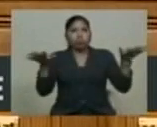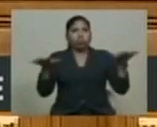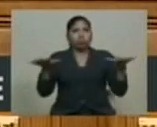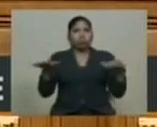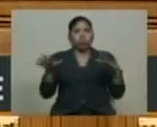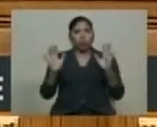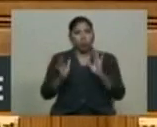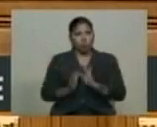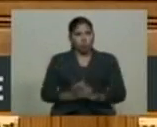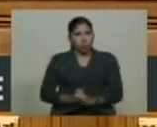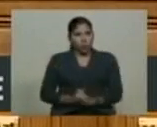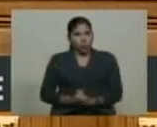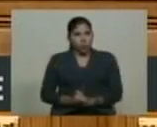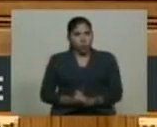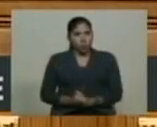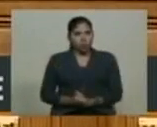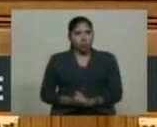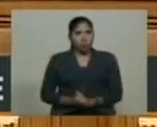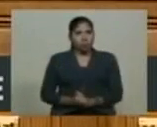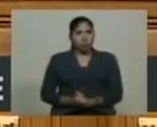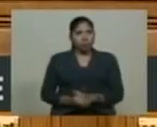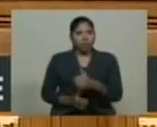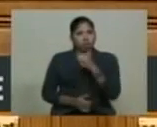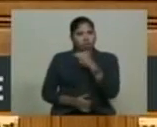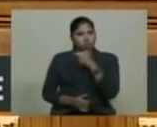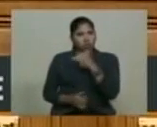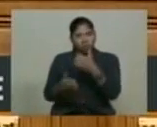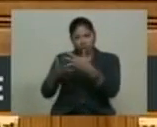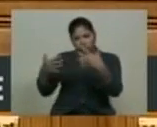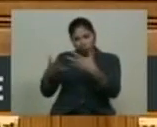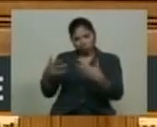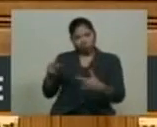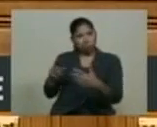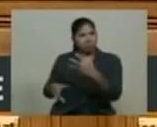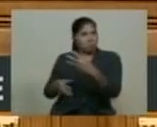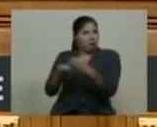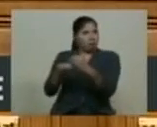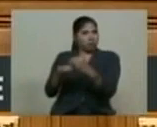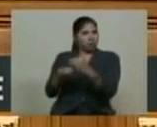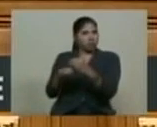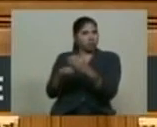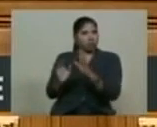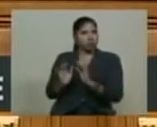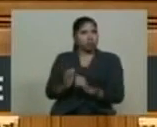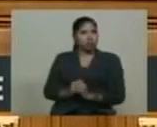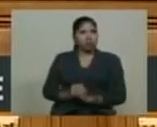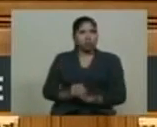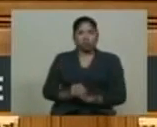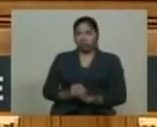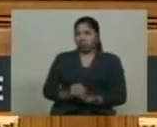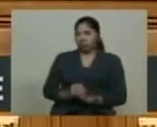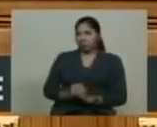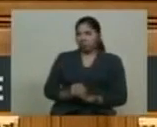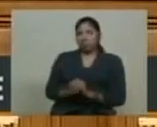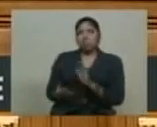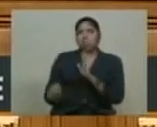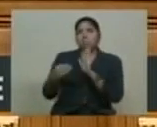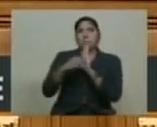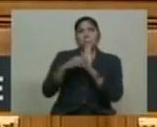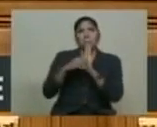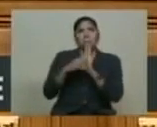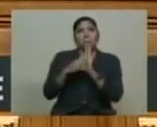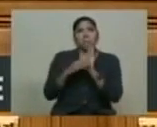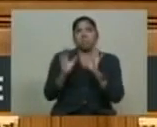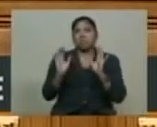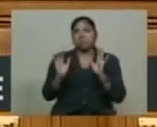semana, una noticia de relleno, un fiambre o relleno periodístico, para